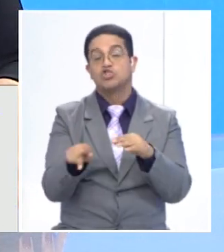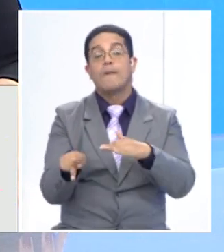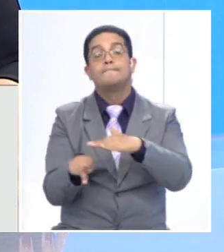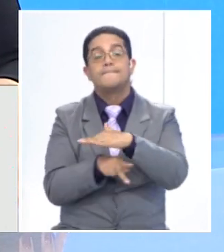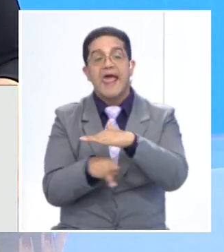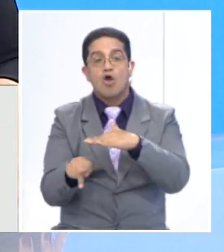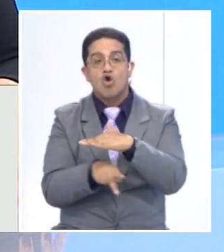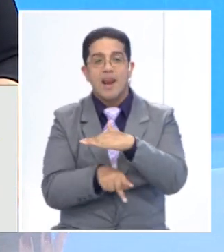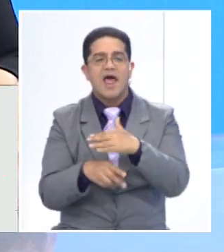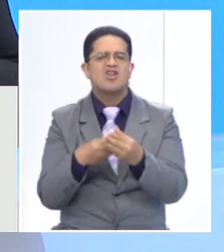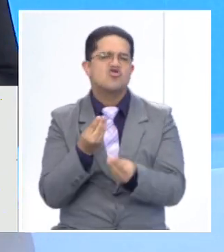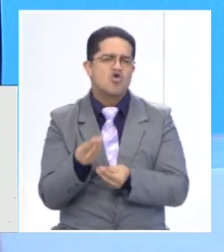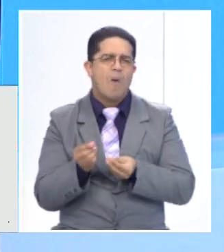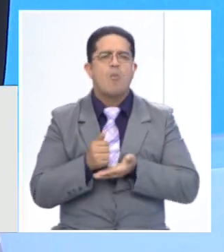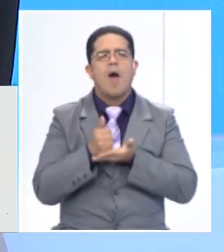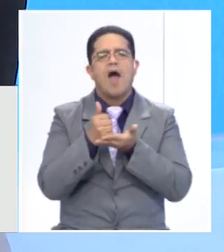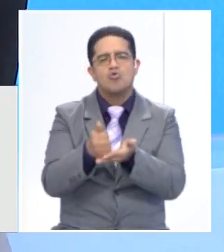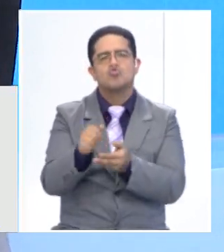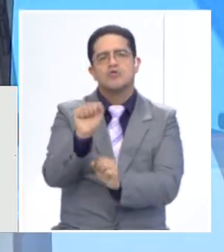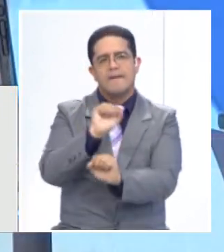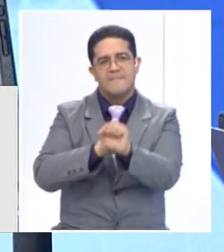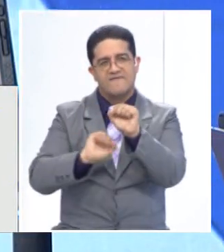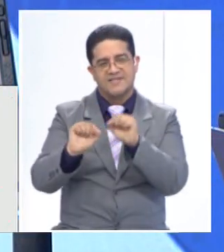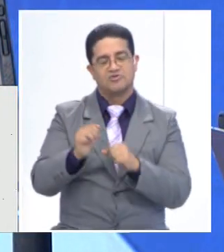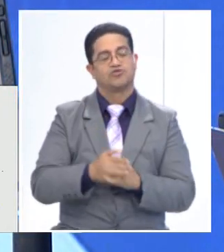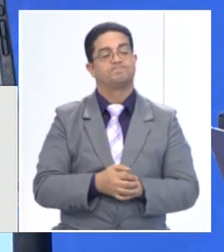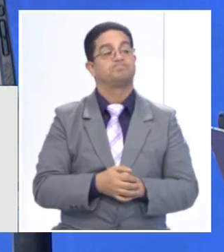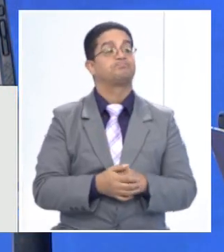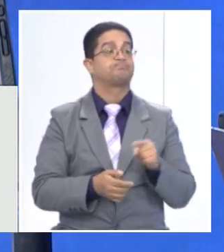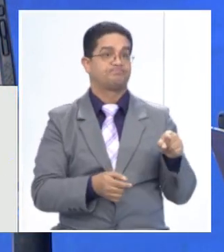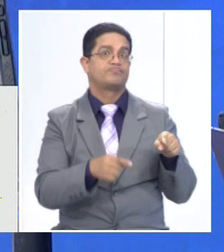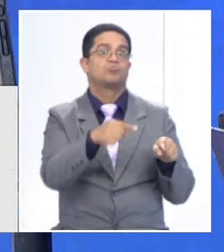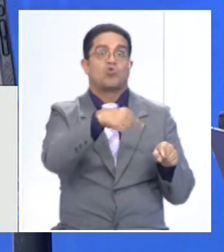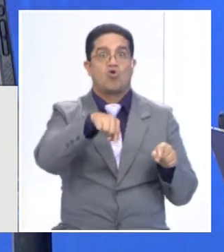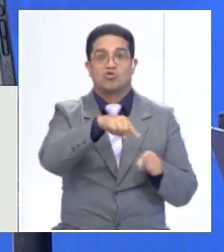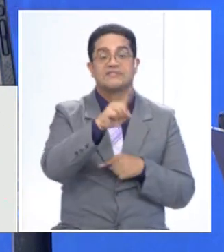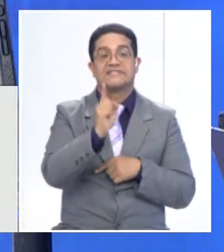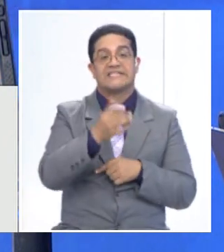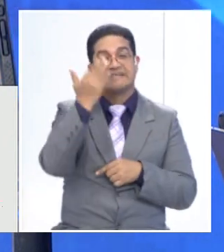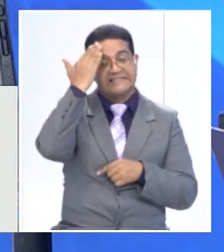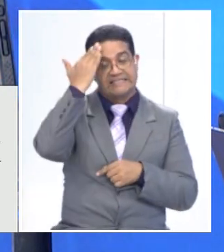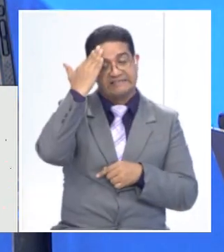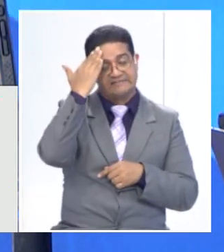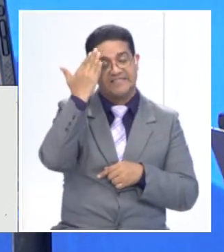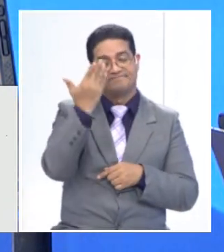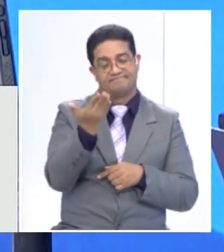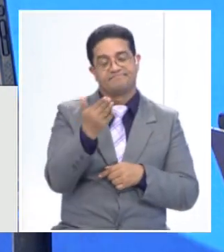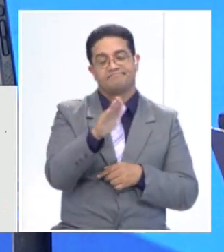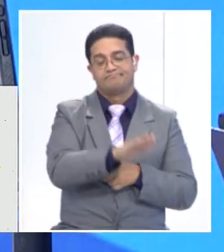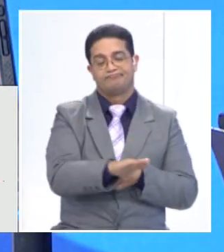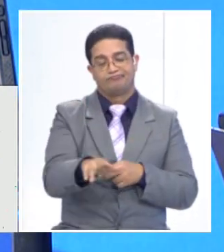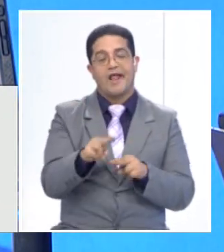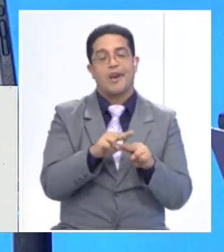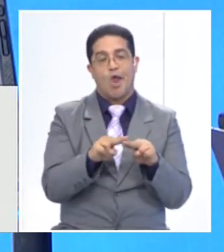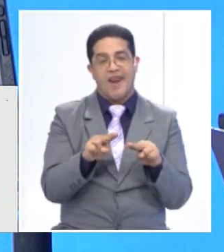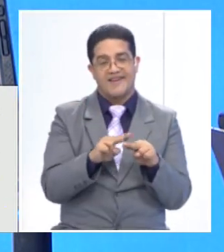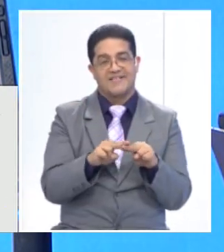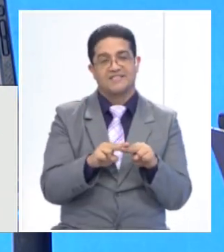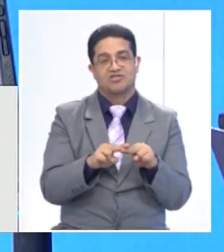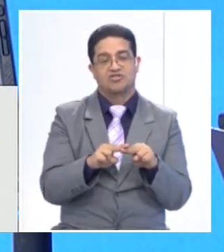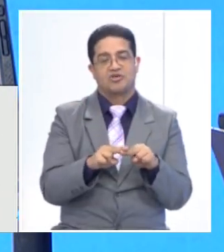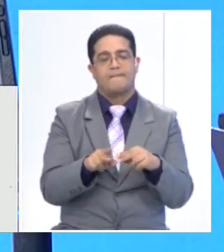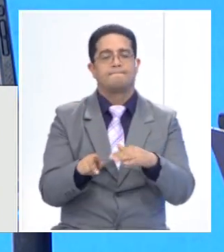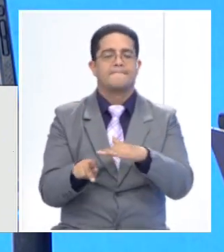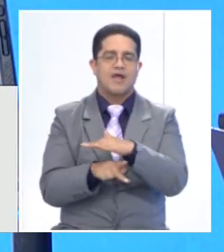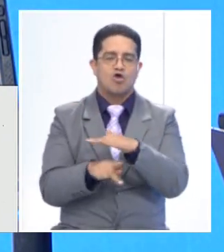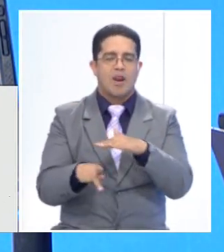hacer en casa para ayudar con la prevención? Sí, nosotros tenemos que saber que los niños, sobre todo los niños más pequeños, los que